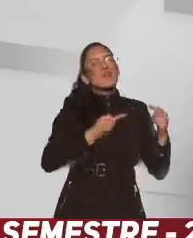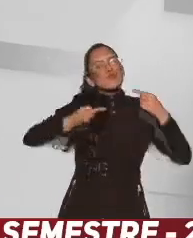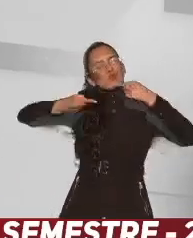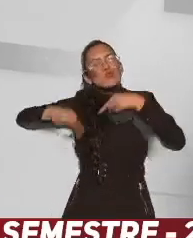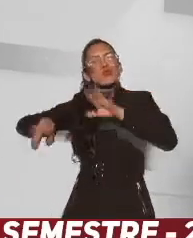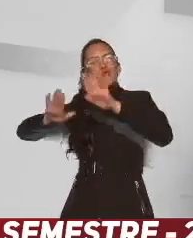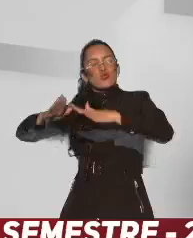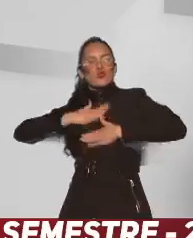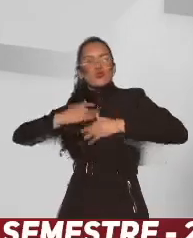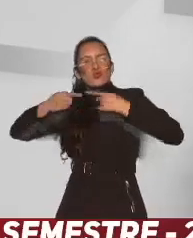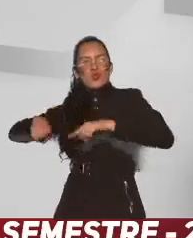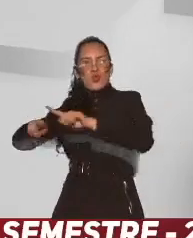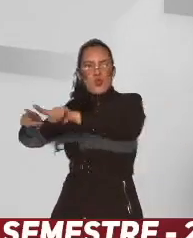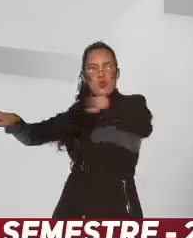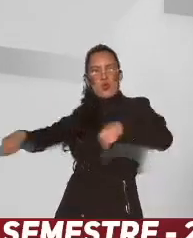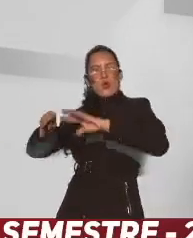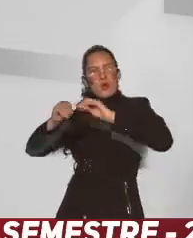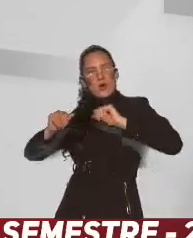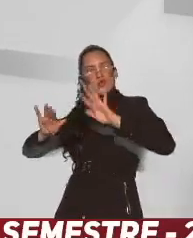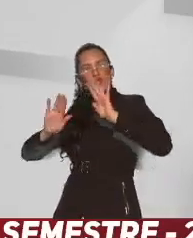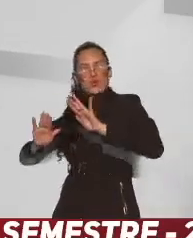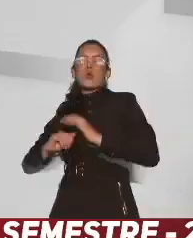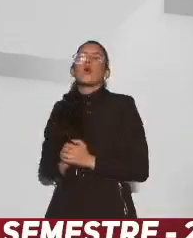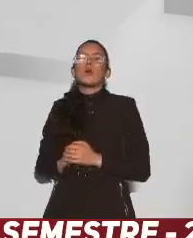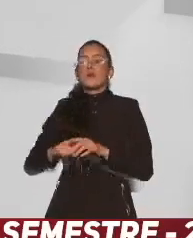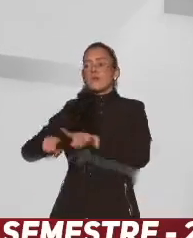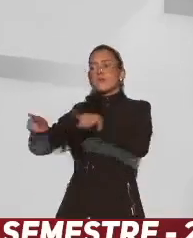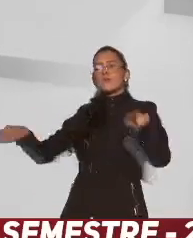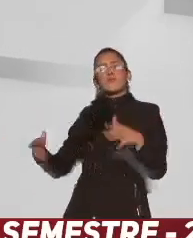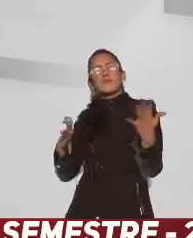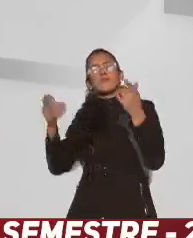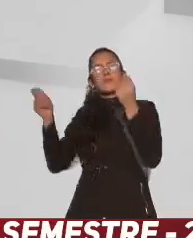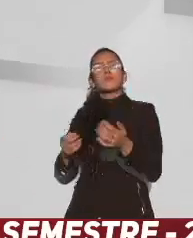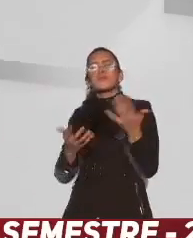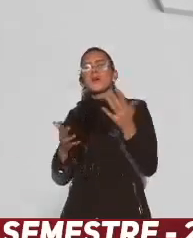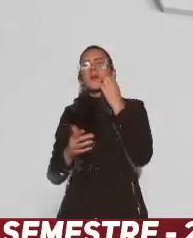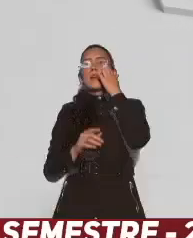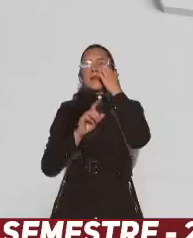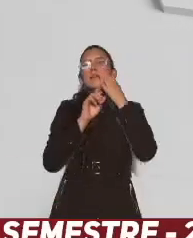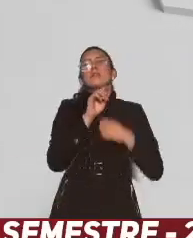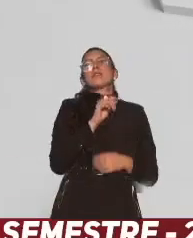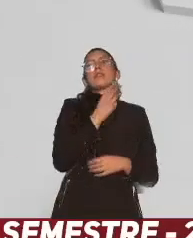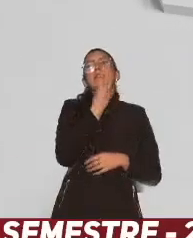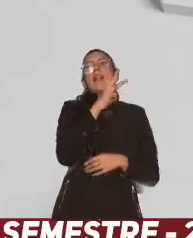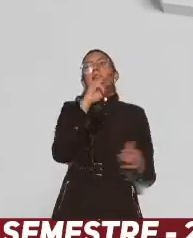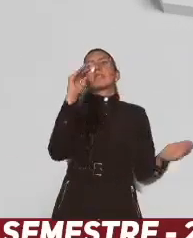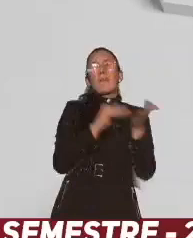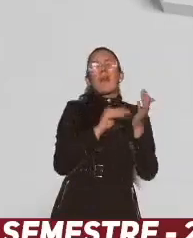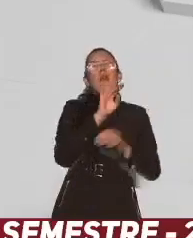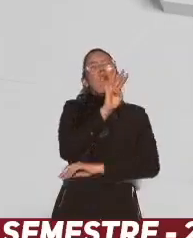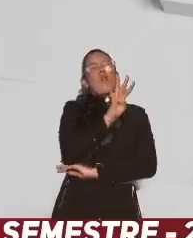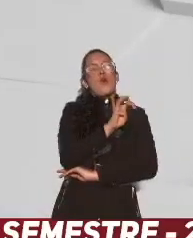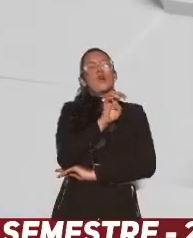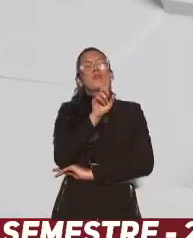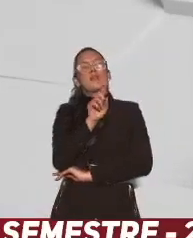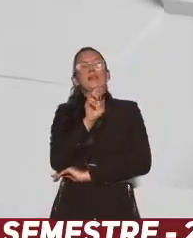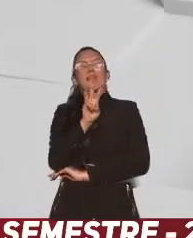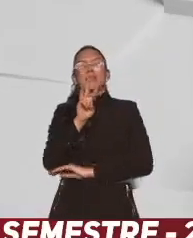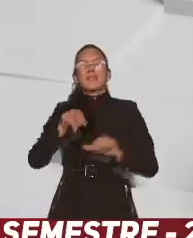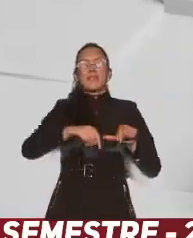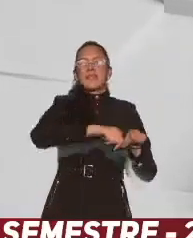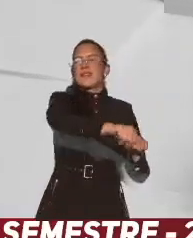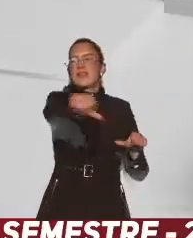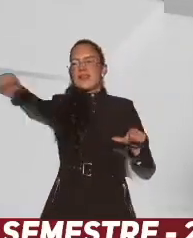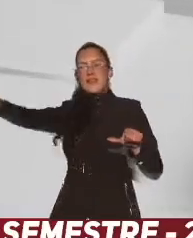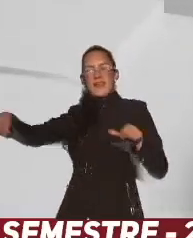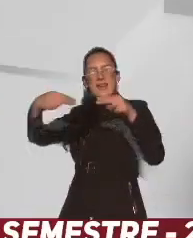predios equivalentes a 13.963 hectáreas, las cuales se realizaron en territorio de manera coordinada